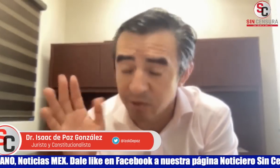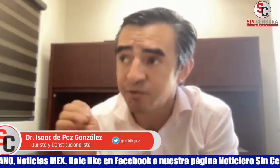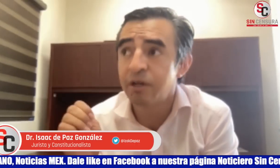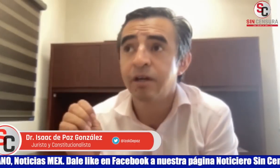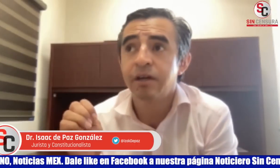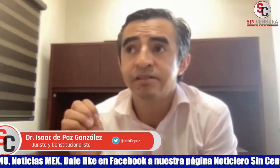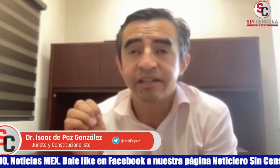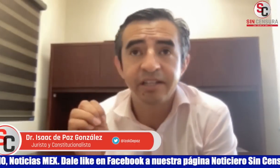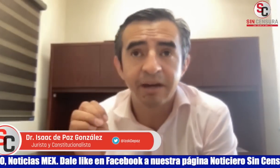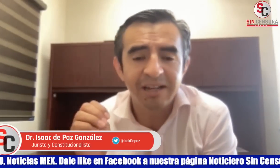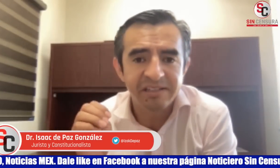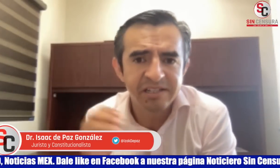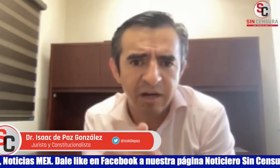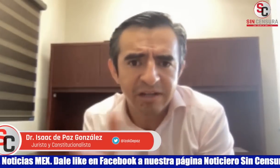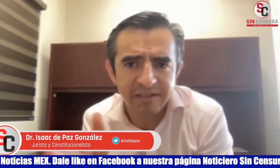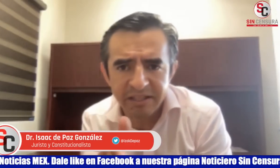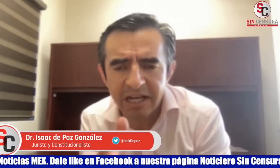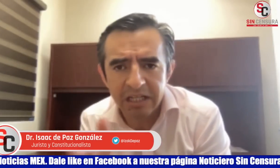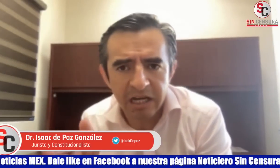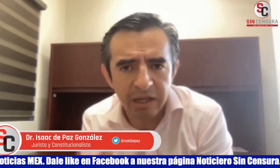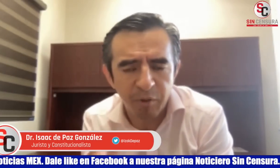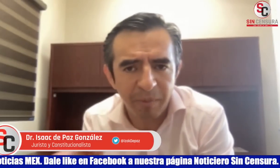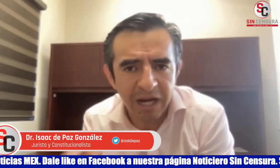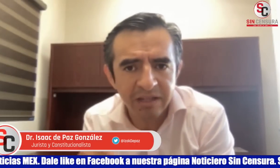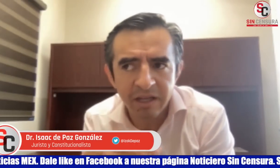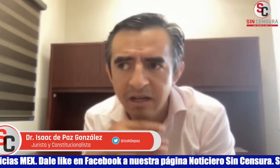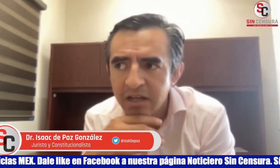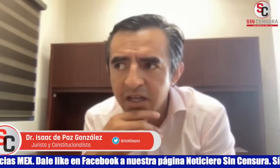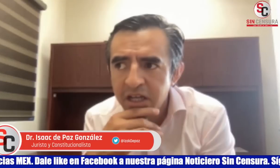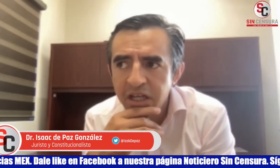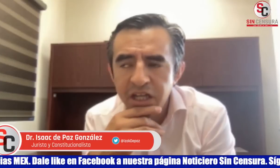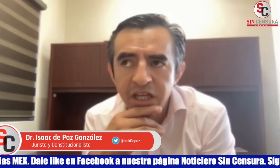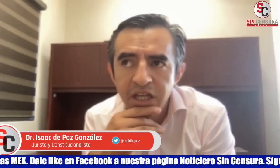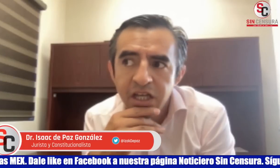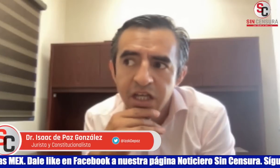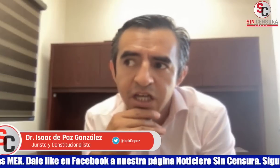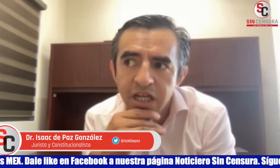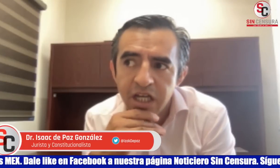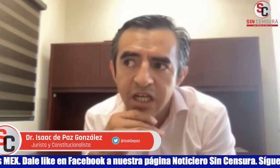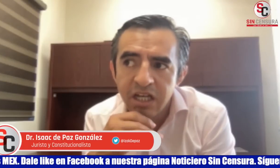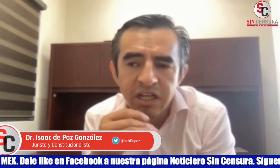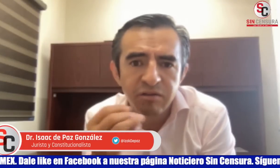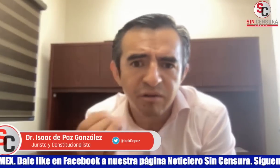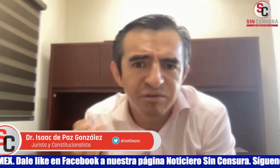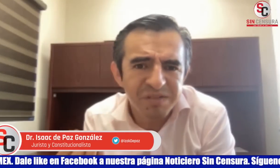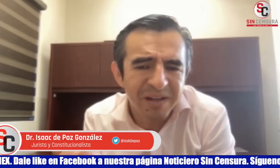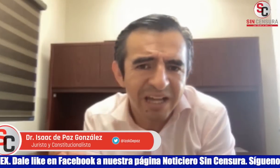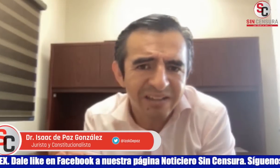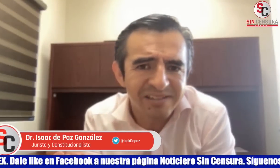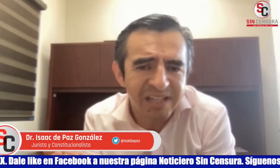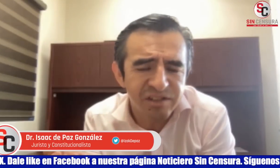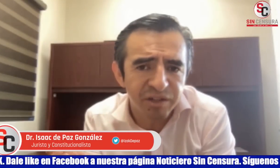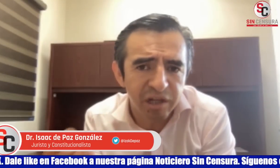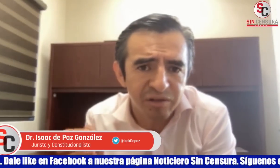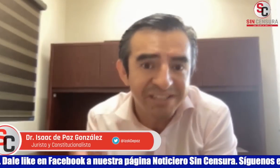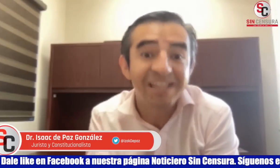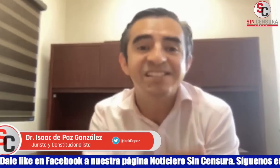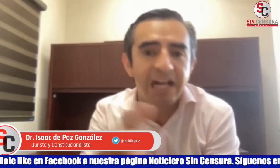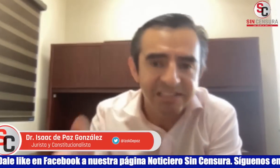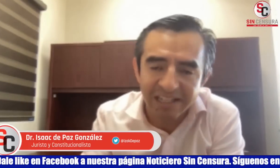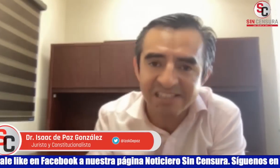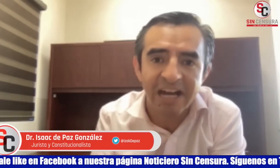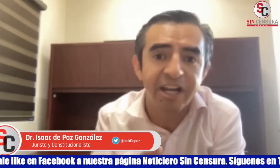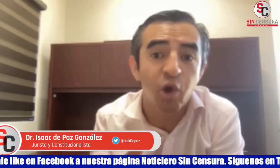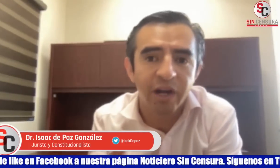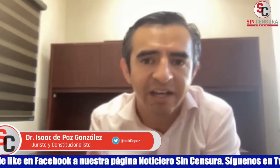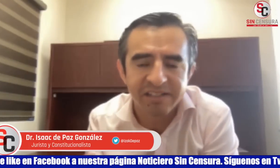10 años se dedicaba a la ciencia, ahora se dedica a la propaganda, y no es verdad que se está destruyendo al CONACYT,